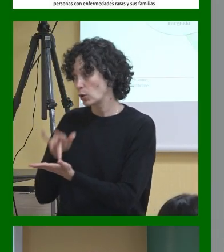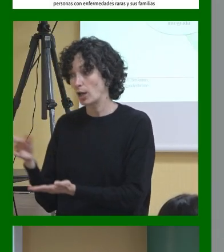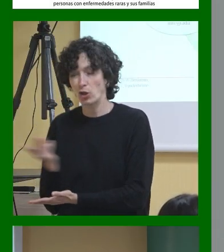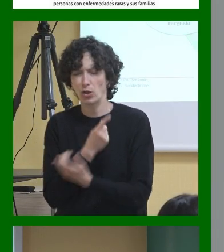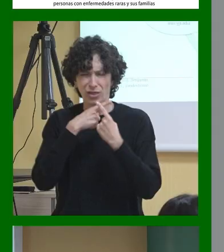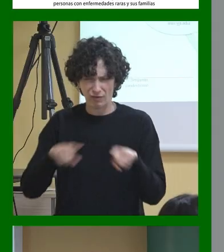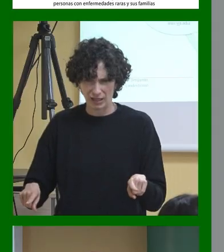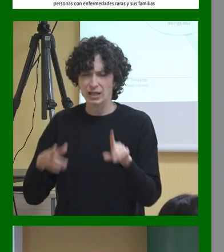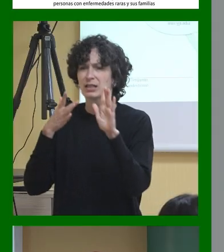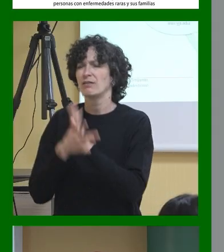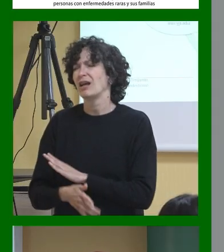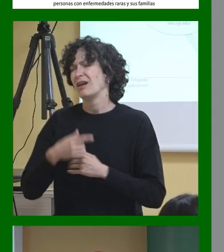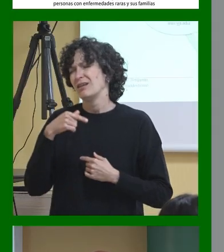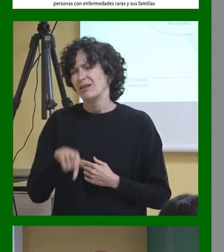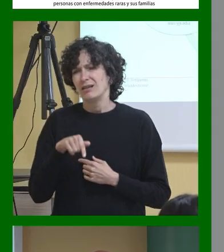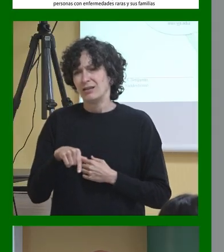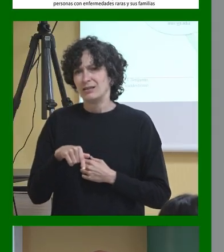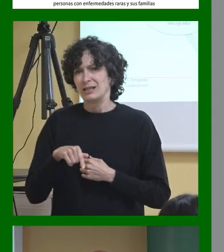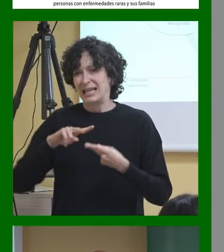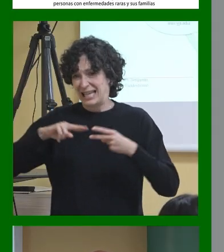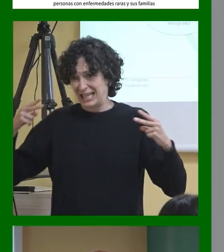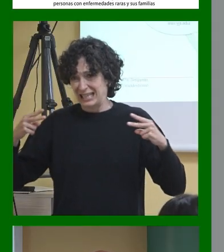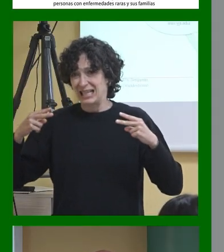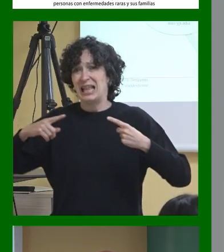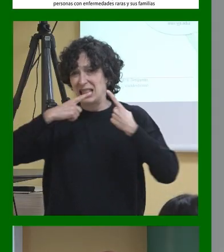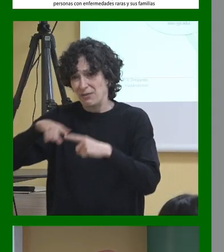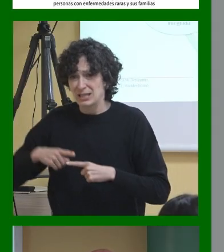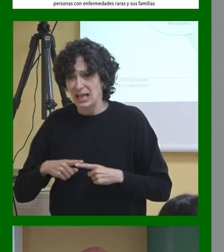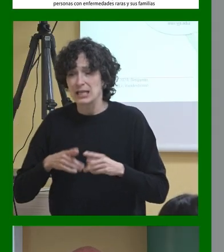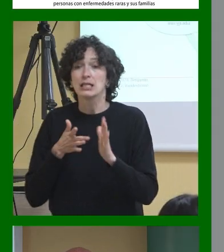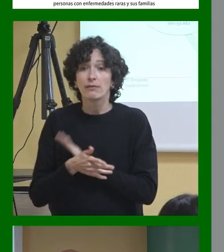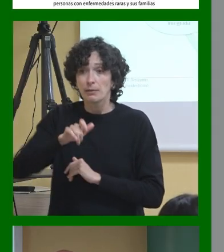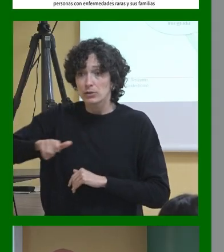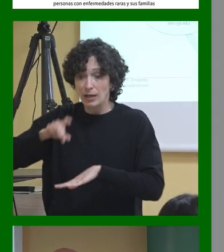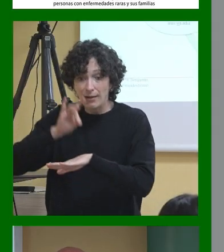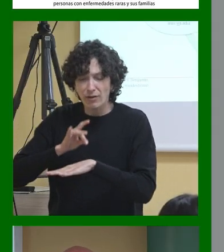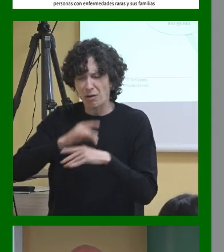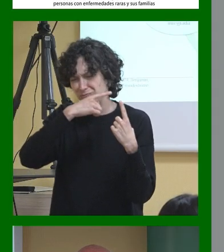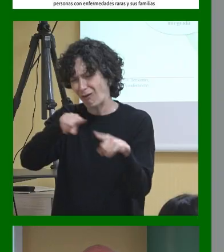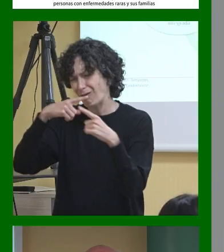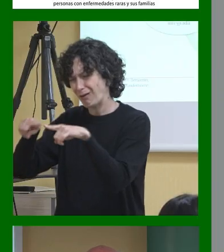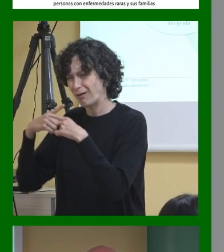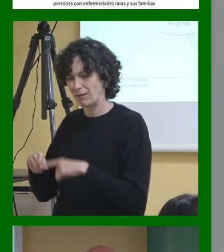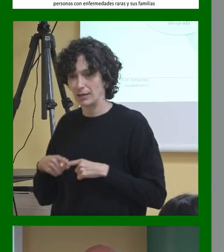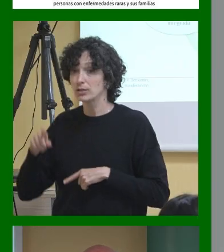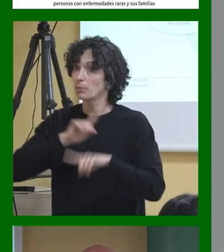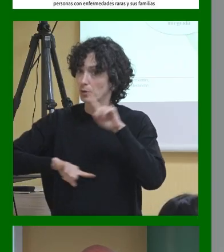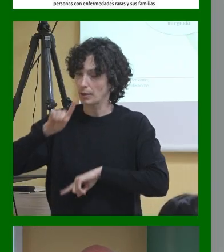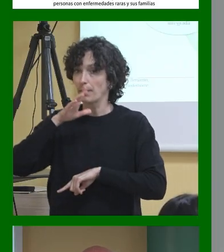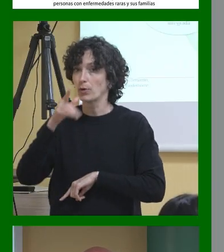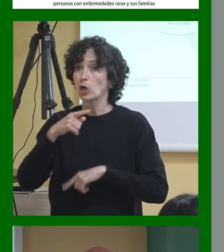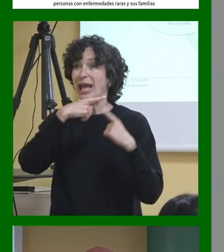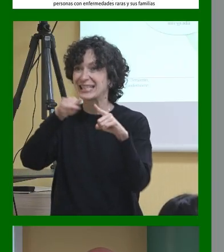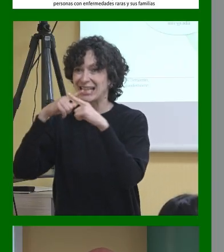Por lo tanto, hay muchísima heterogeneidad debido a la diversidad genética que tienen. Ese es un problema y esto hace que la heterogeneidad debe ser tratada de